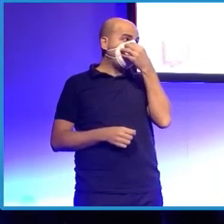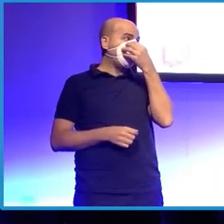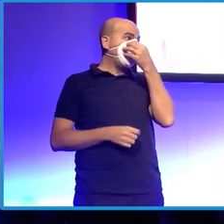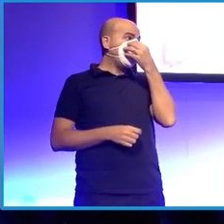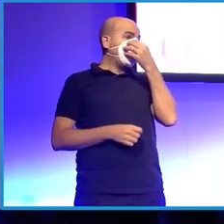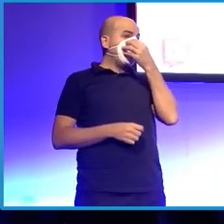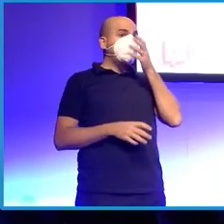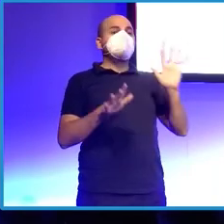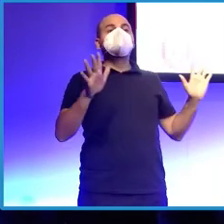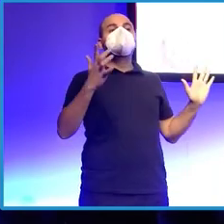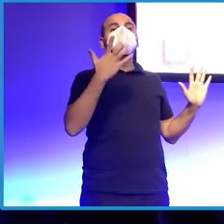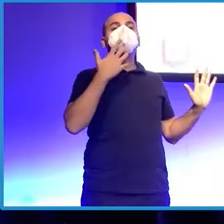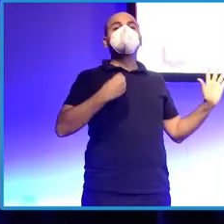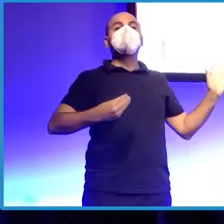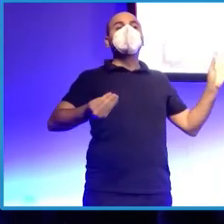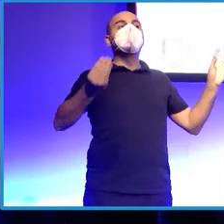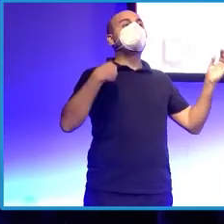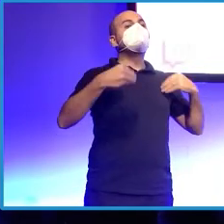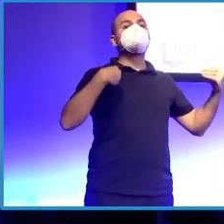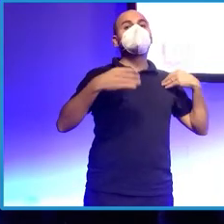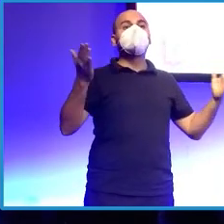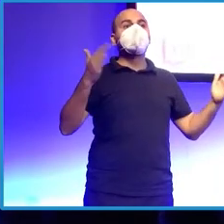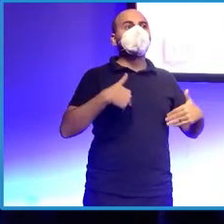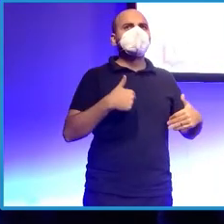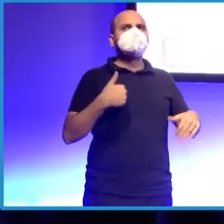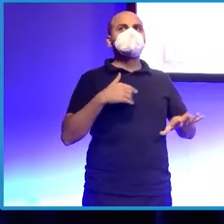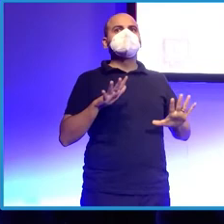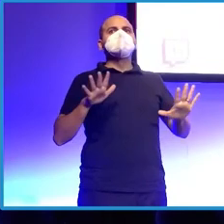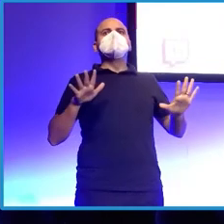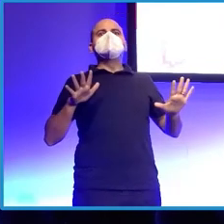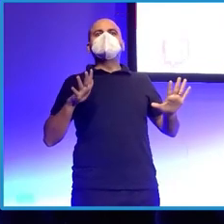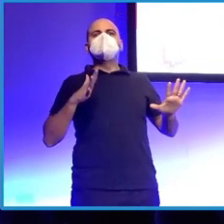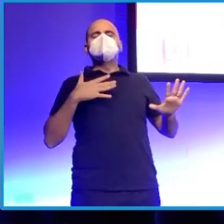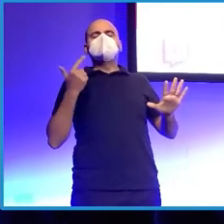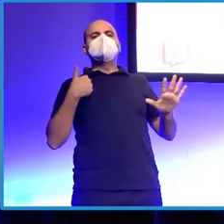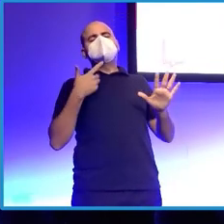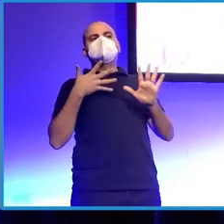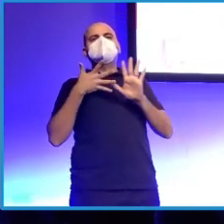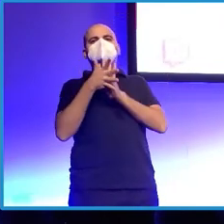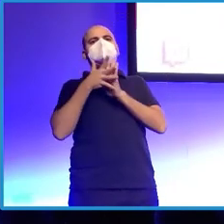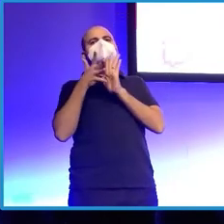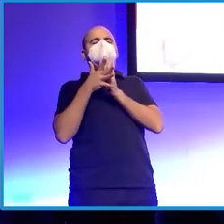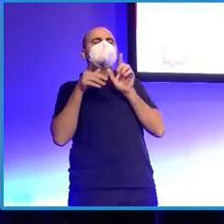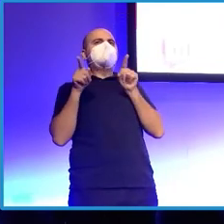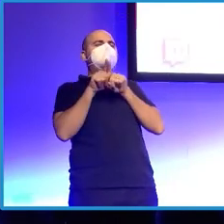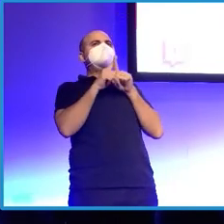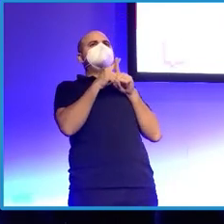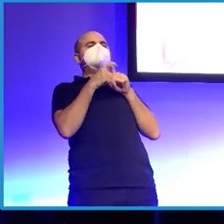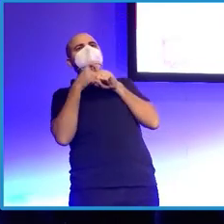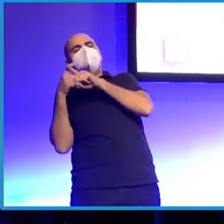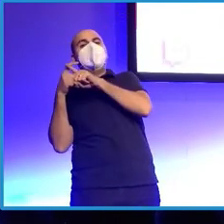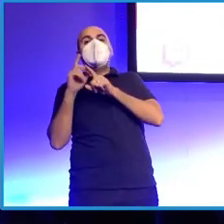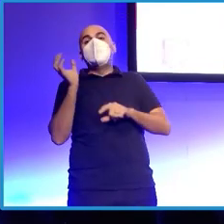además si me preguntas yo me quedo como ostras o lo que he dicho ha sonado a chino oa lo mejor lo que he dicho era demasiado básico